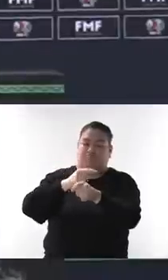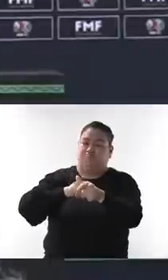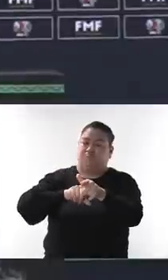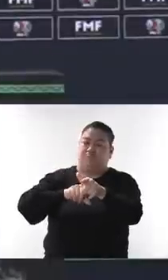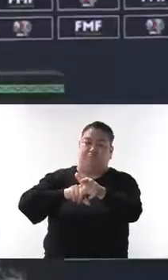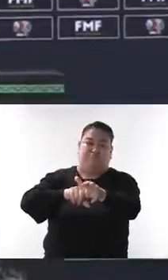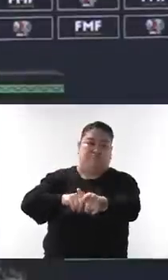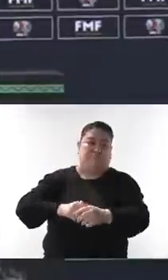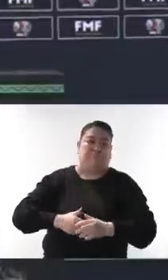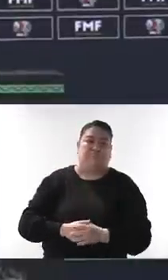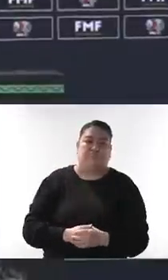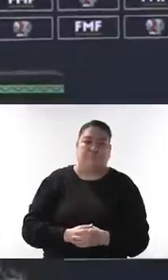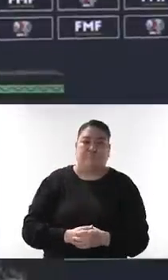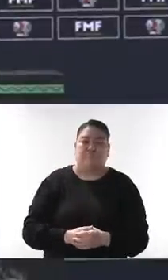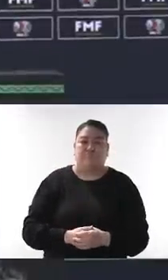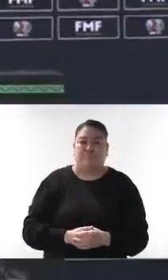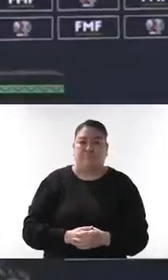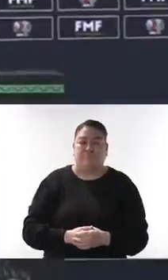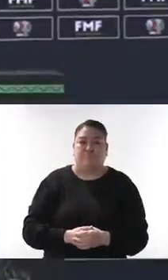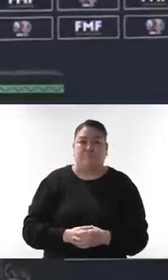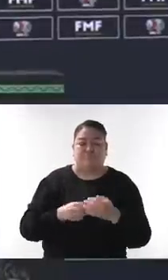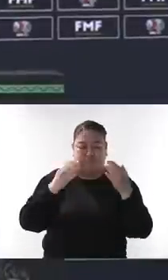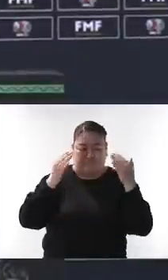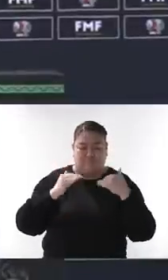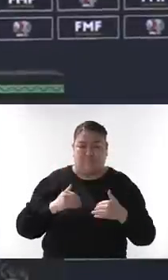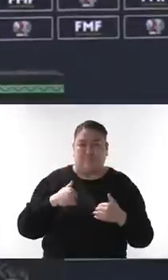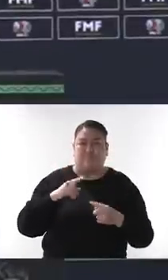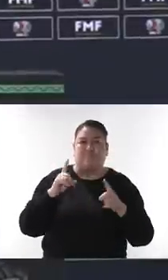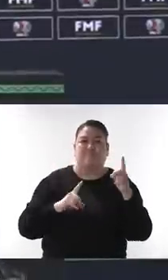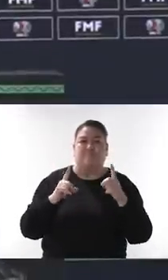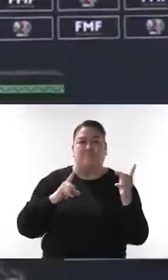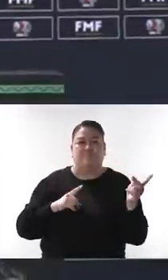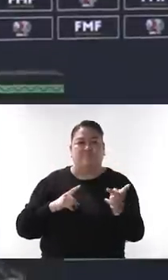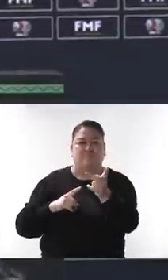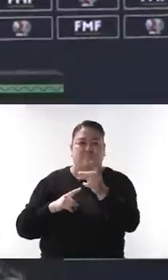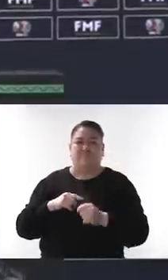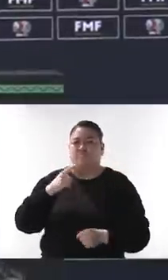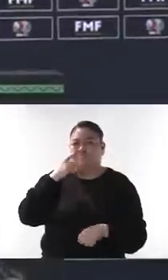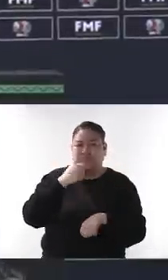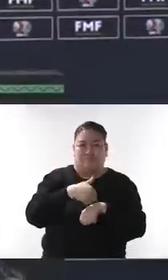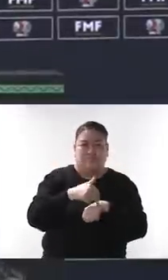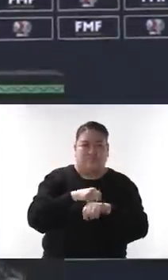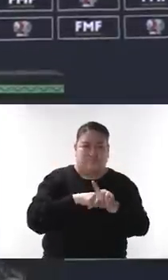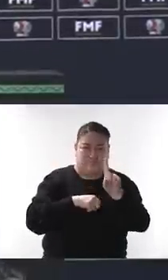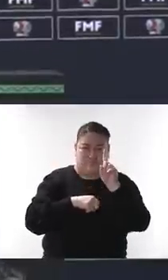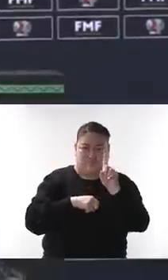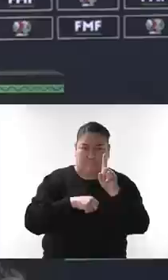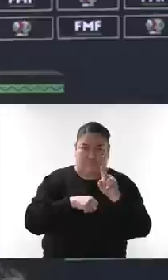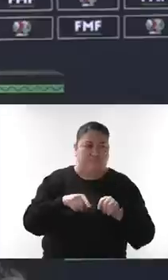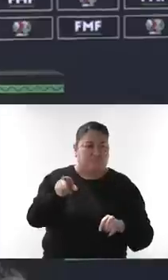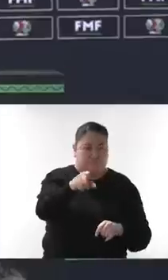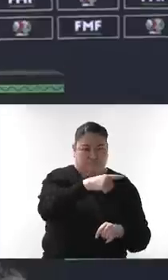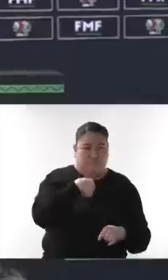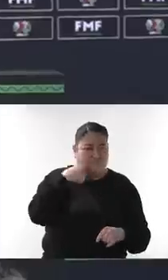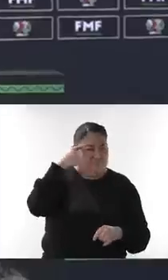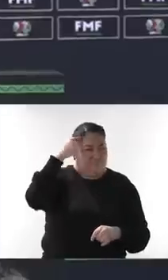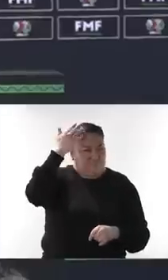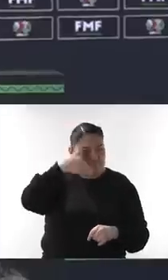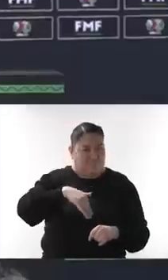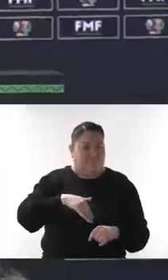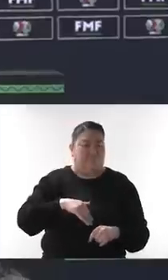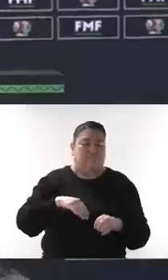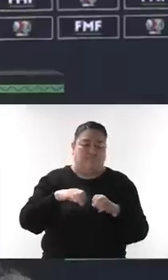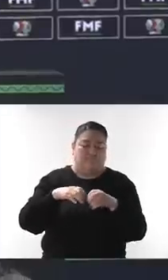John, buenas tardes. Dos cuestiones. La primera, pues todos hemos manejado tres nombres para cuestión de